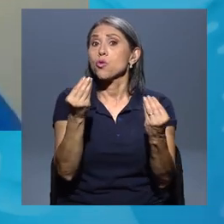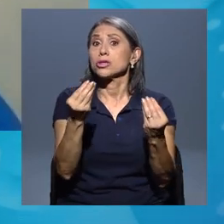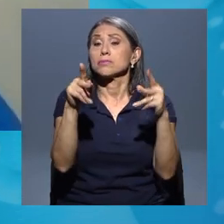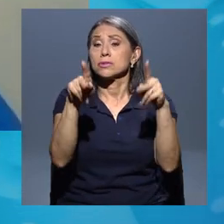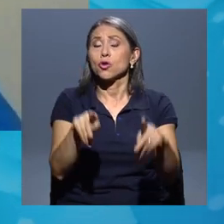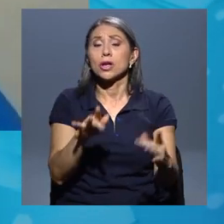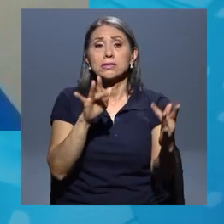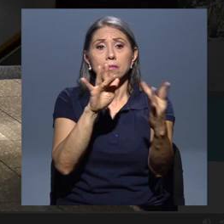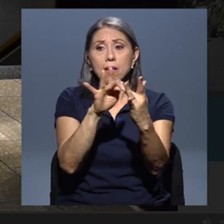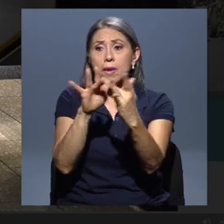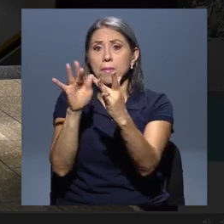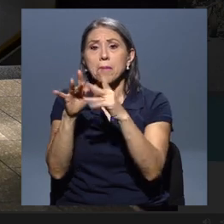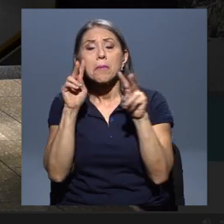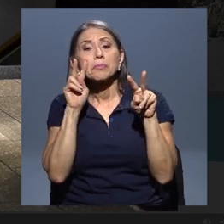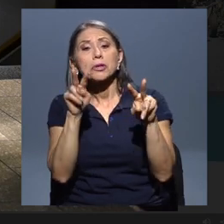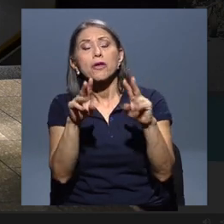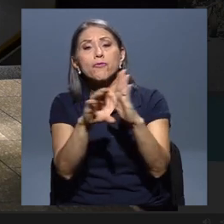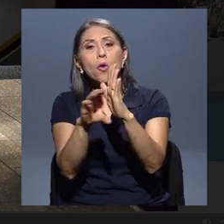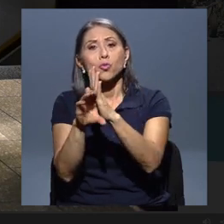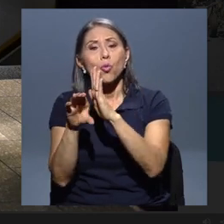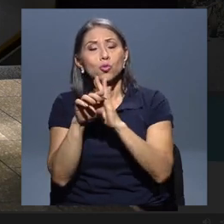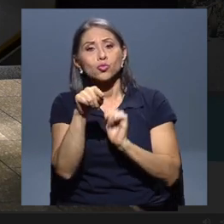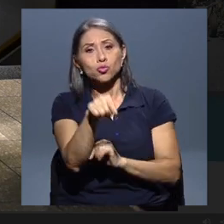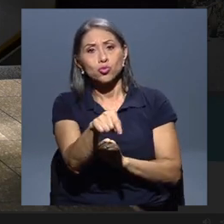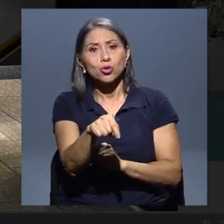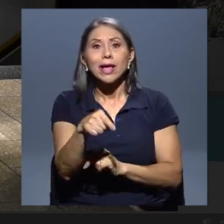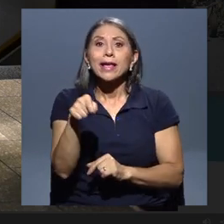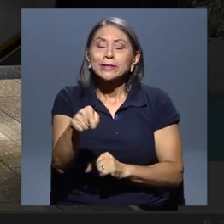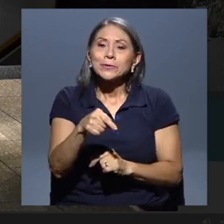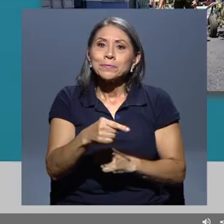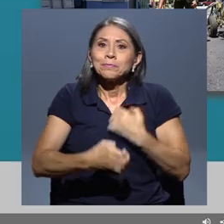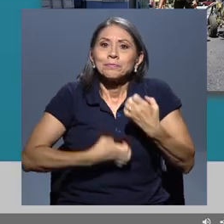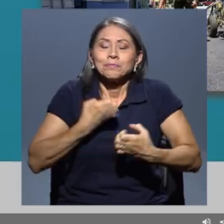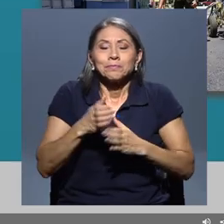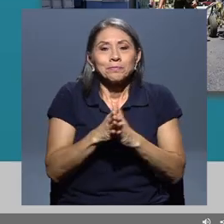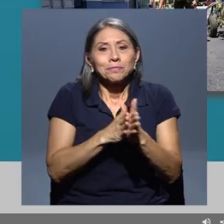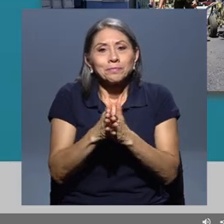visitada y eso pues, nos da mucha